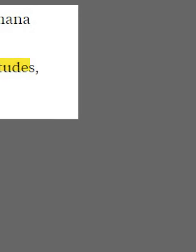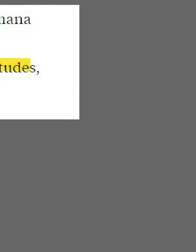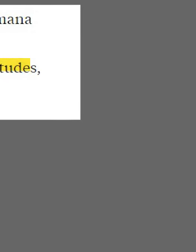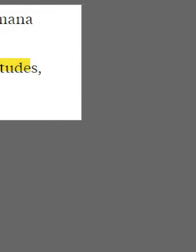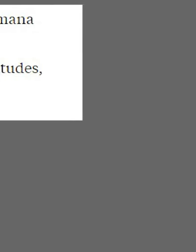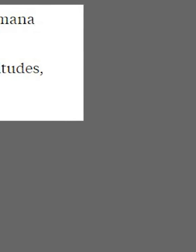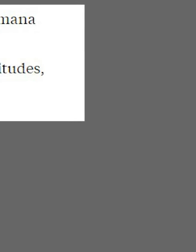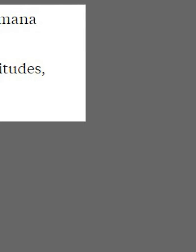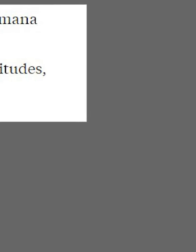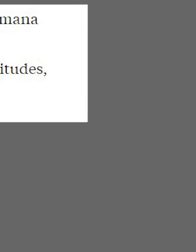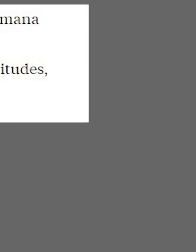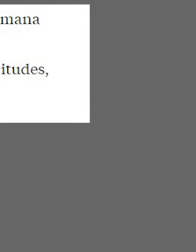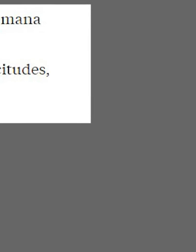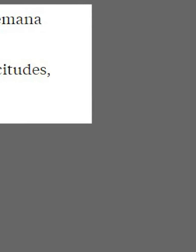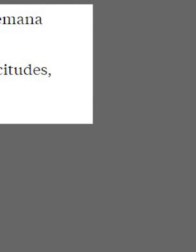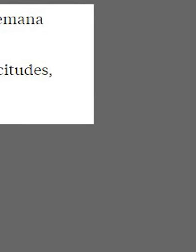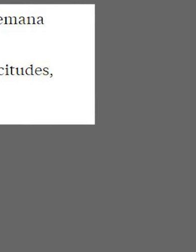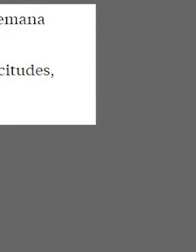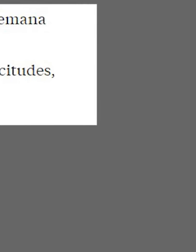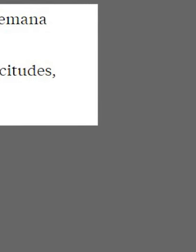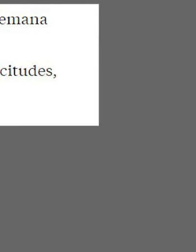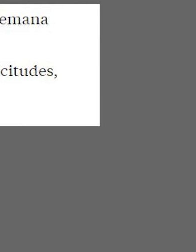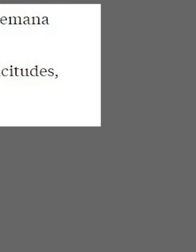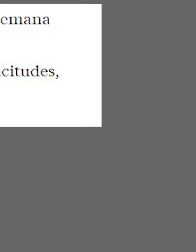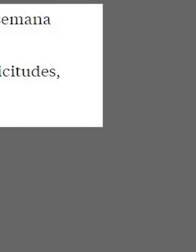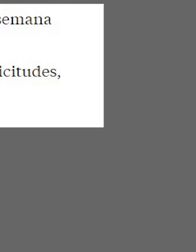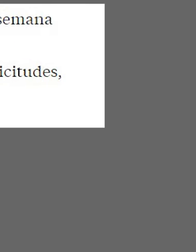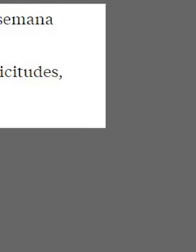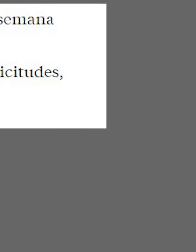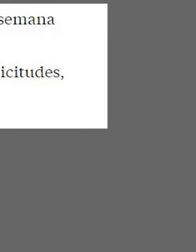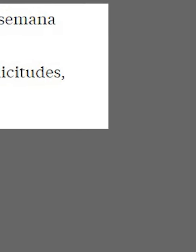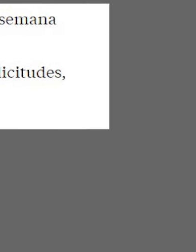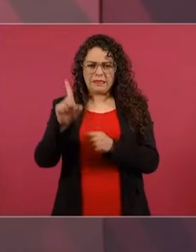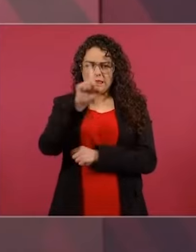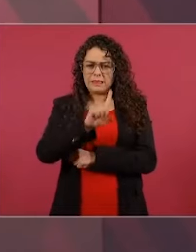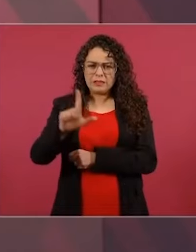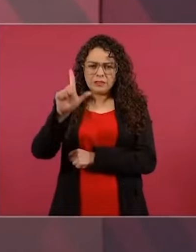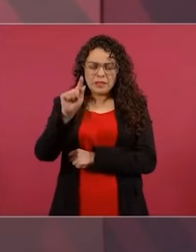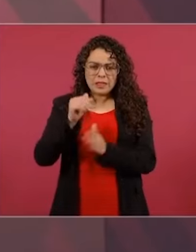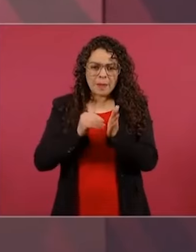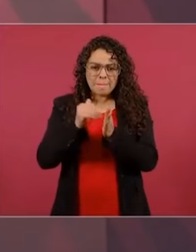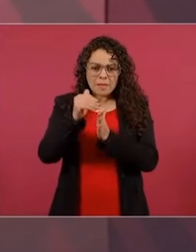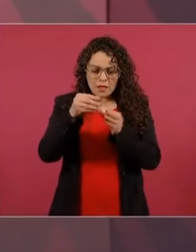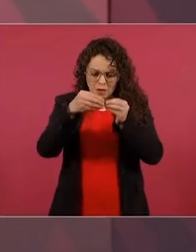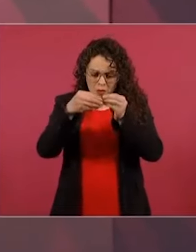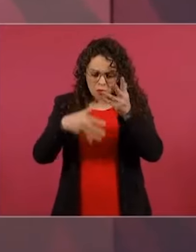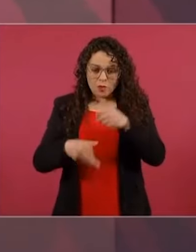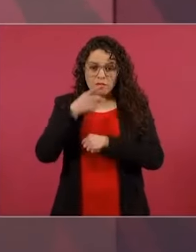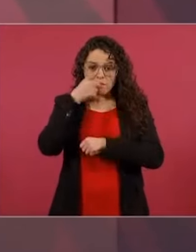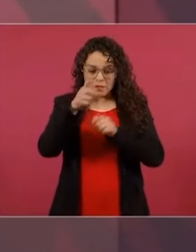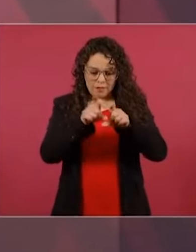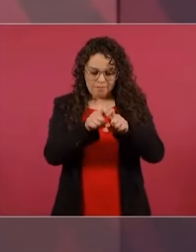numerosas solicitudes, el portavoz prometió una respuesta, pero nunca la recibimos. Se lee en el texto. Refirió que ha solicitado una entrevista